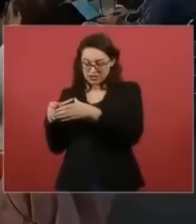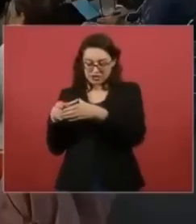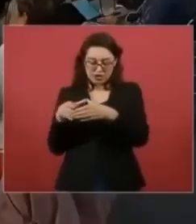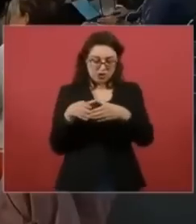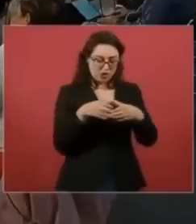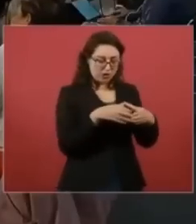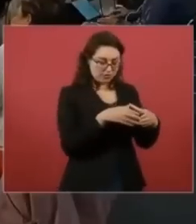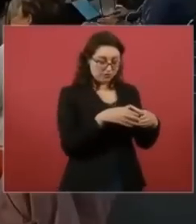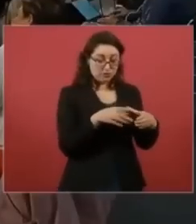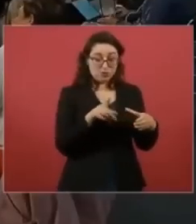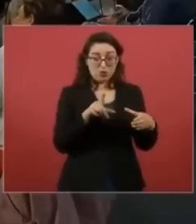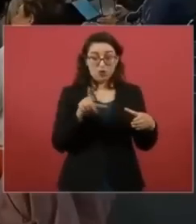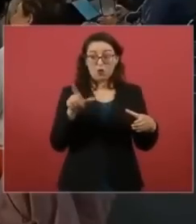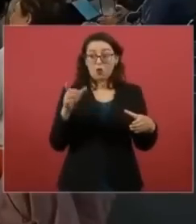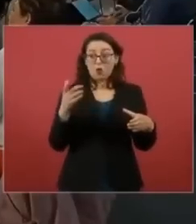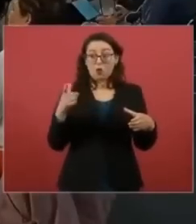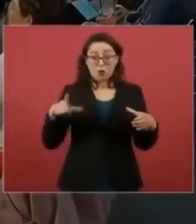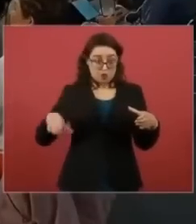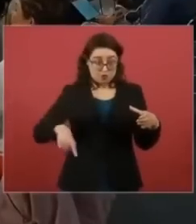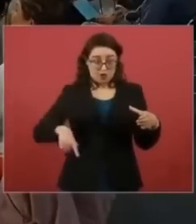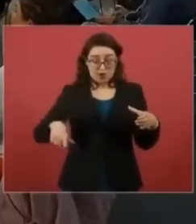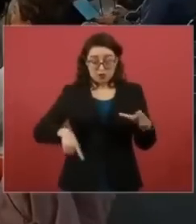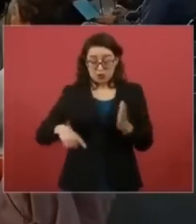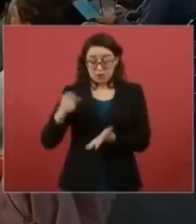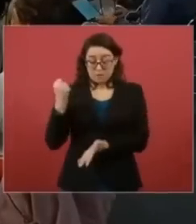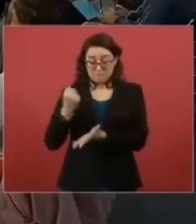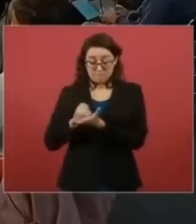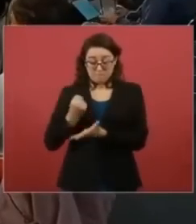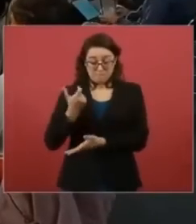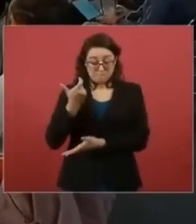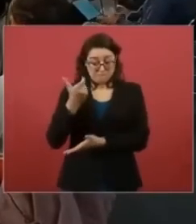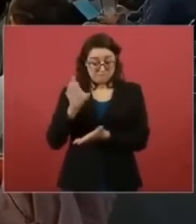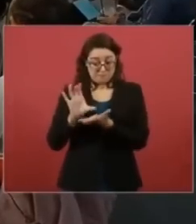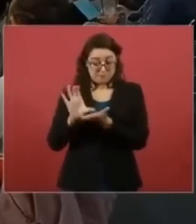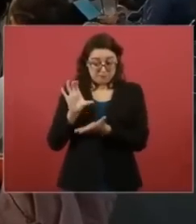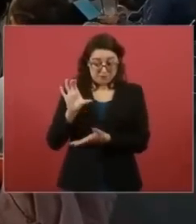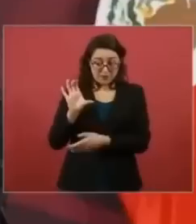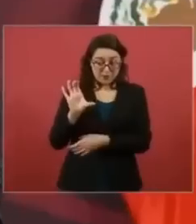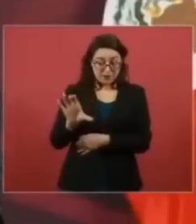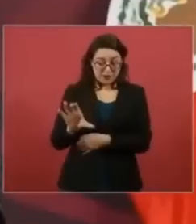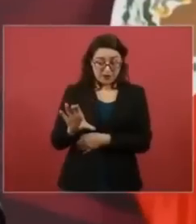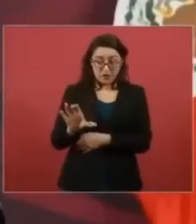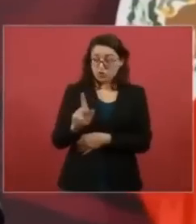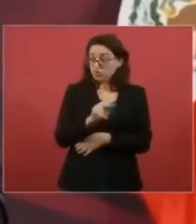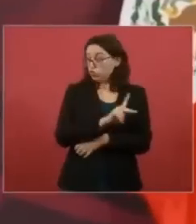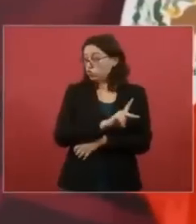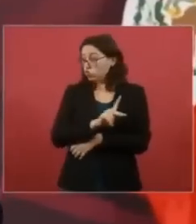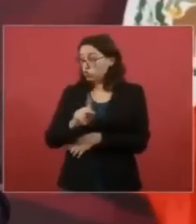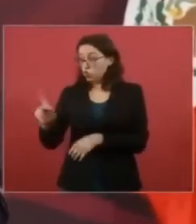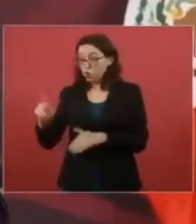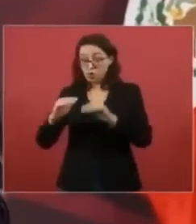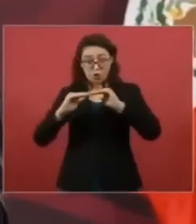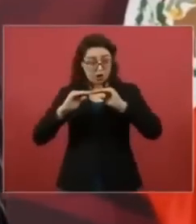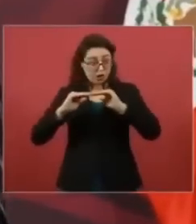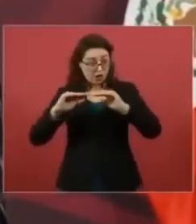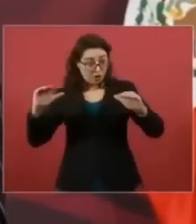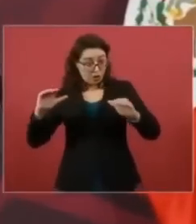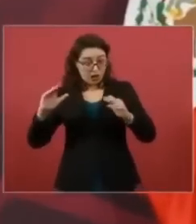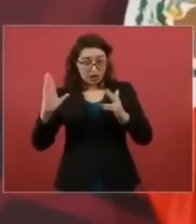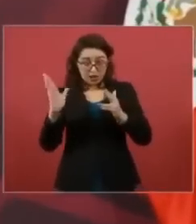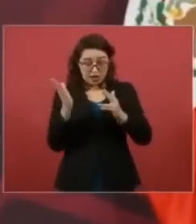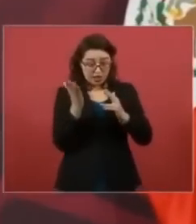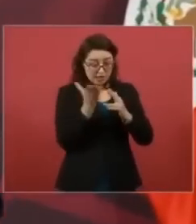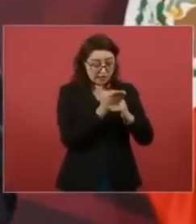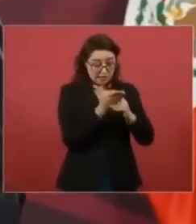distribuya parejo, como ya se había acordado en asambleas de todos los trabajadores,